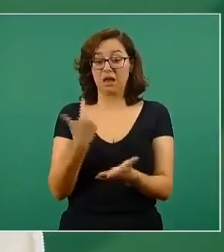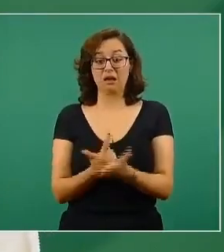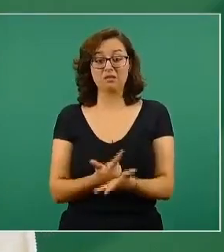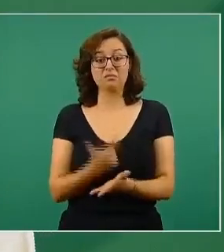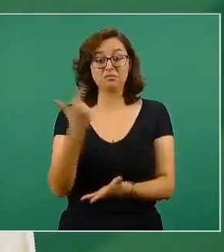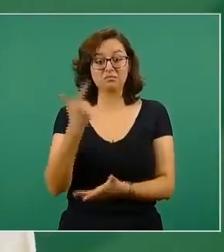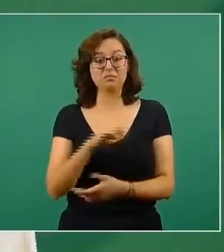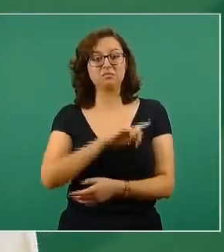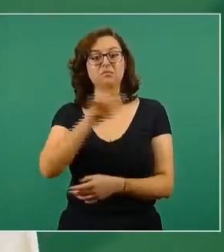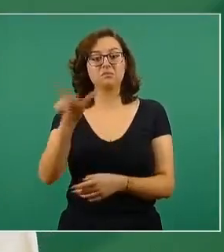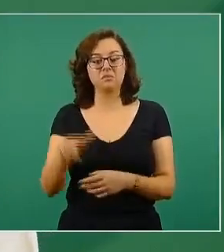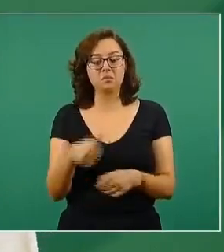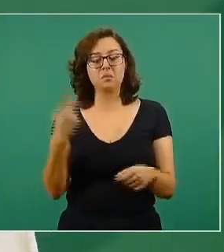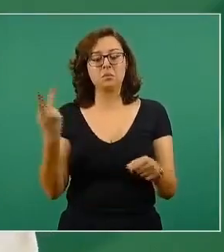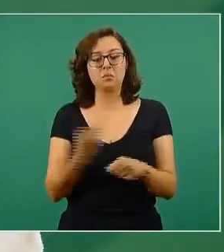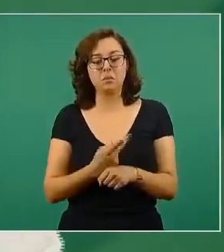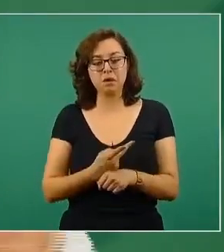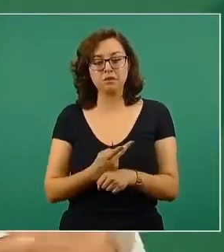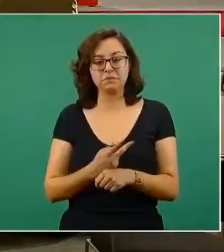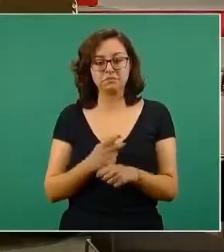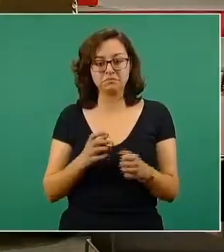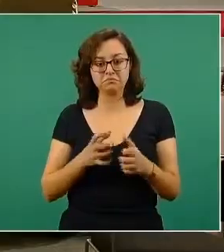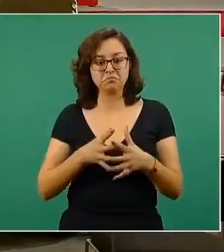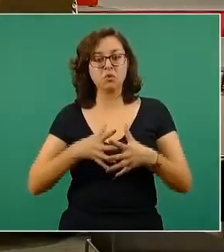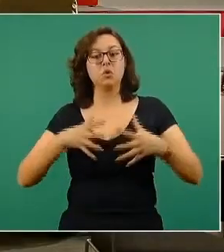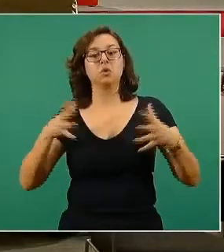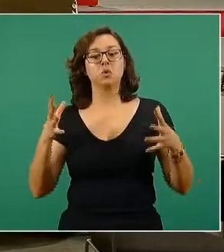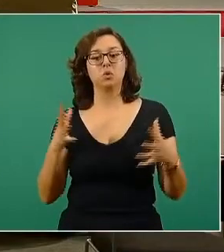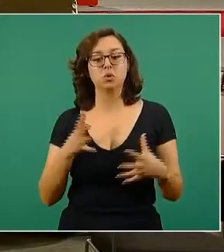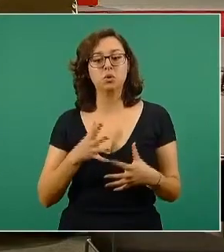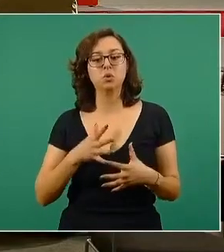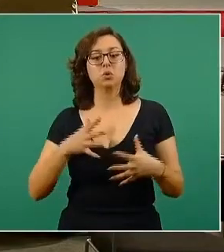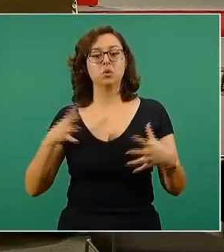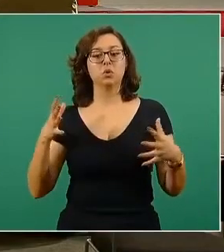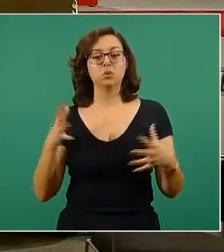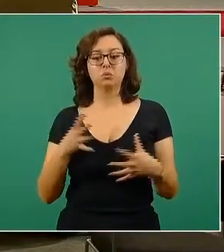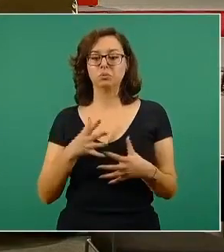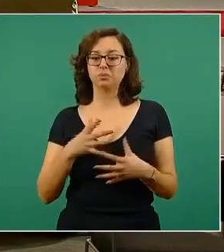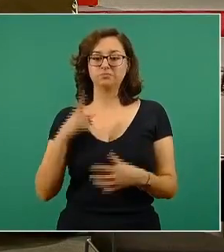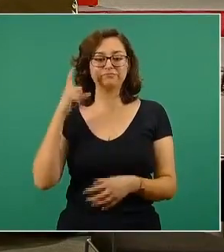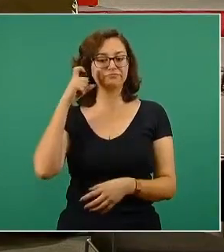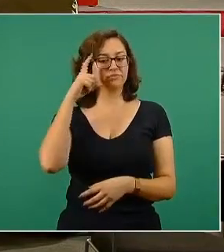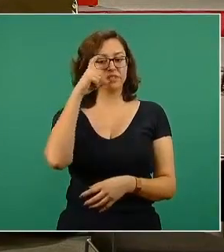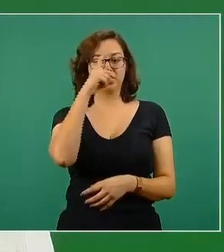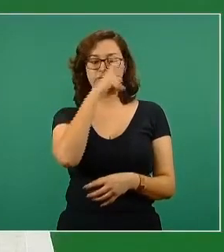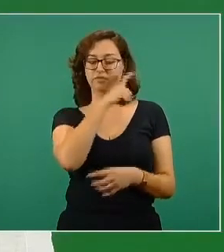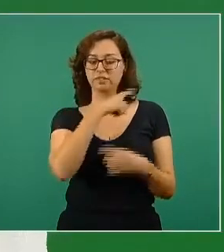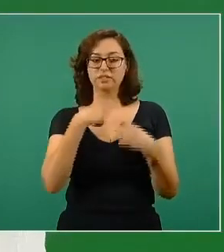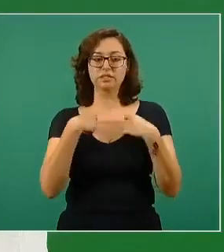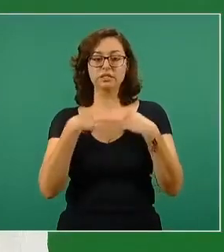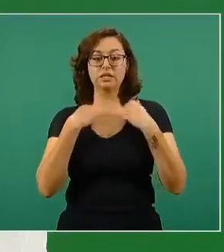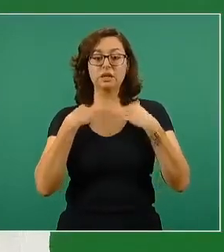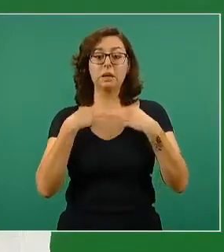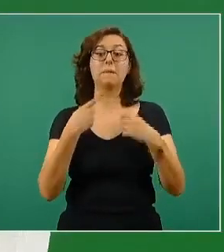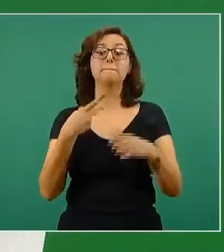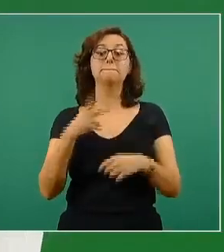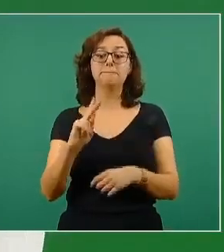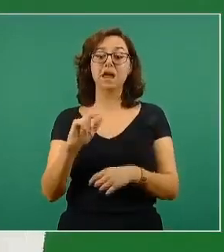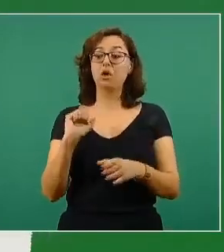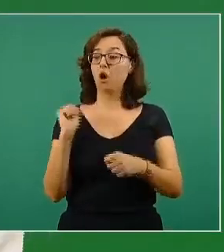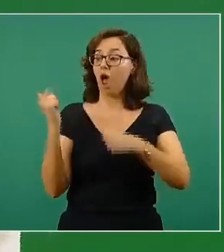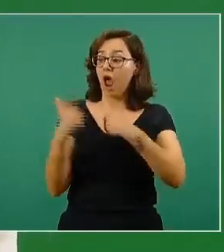tienen una menor posibilidad de recuperar esa elasticidad pulmonar. Sin embargo, existen modelos de fisioterapia